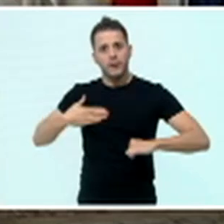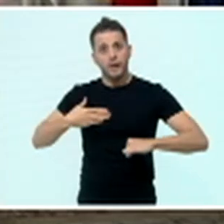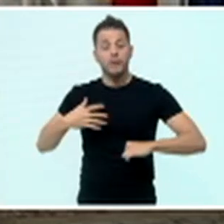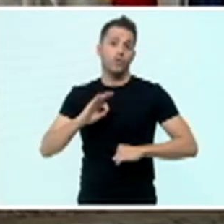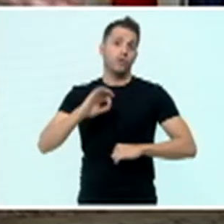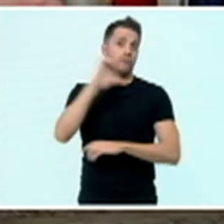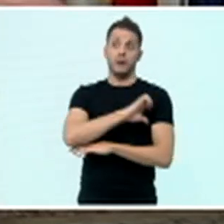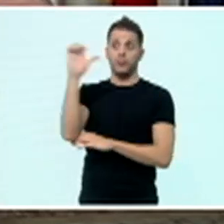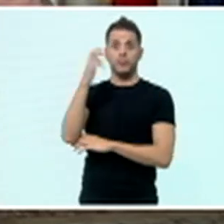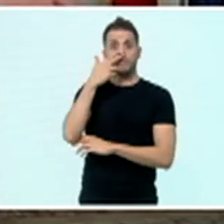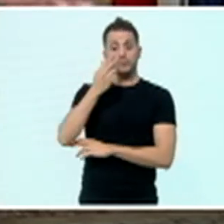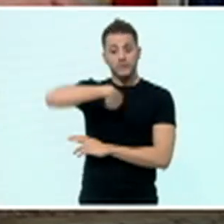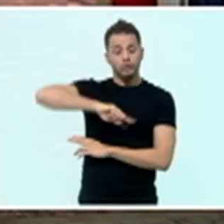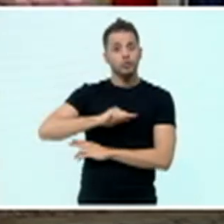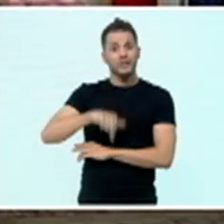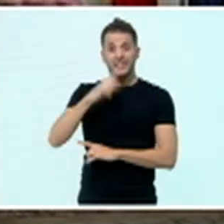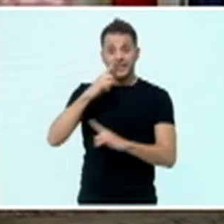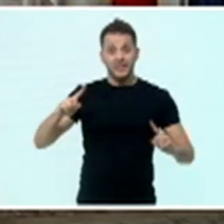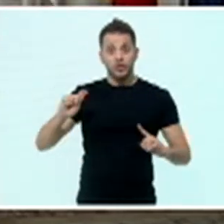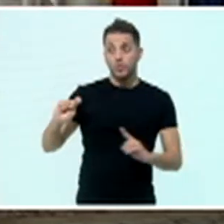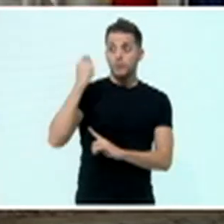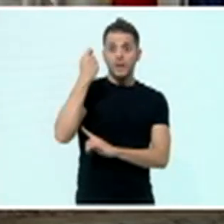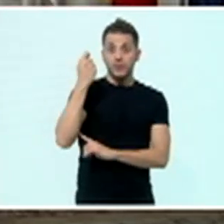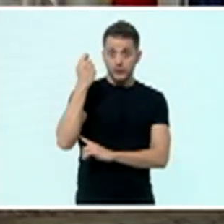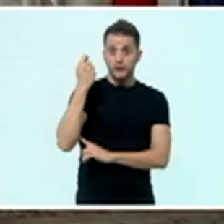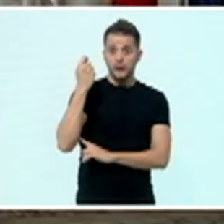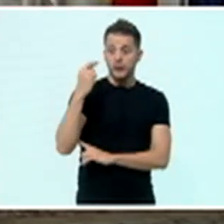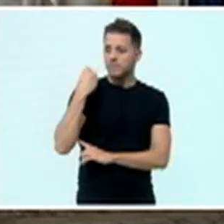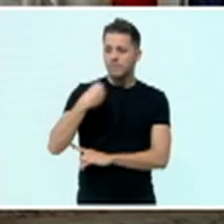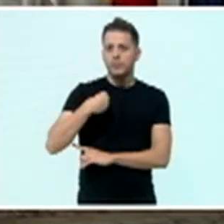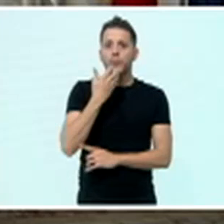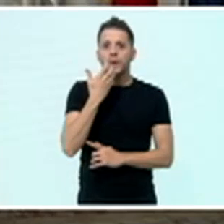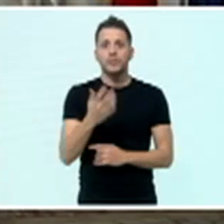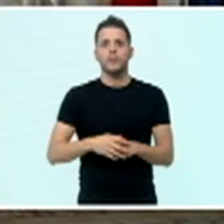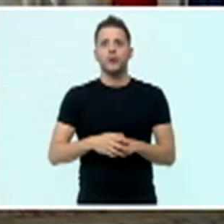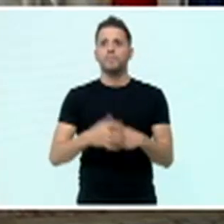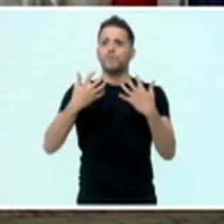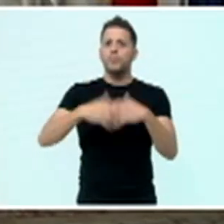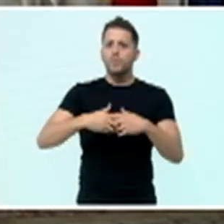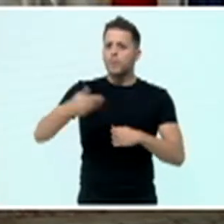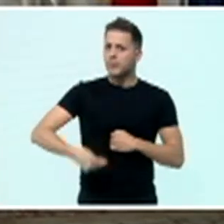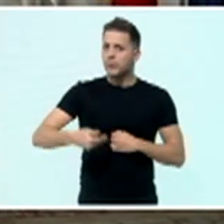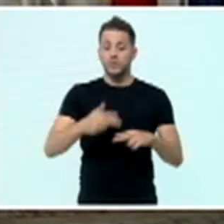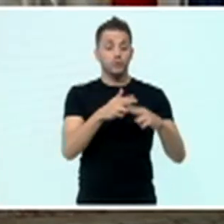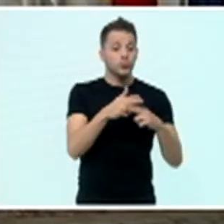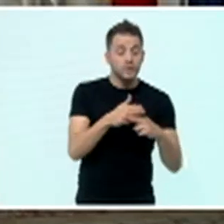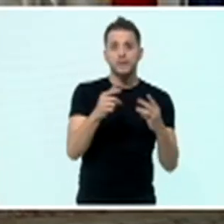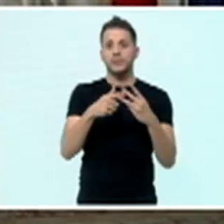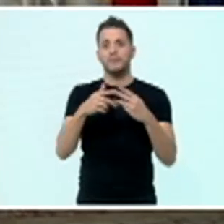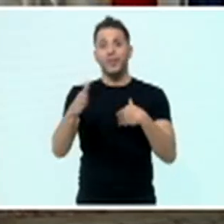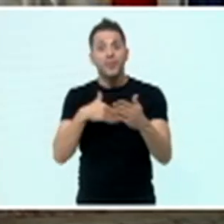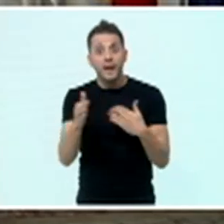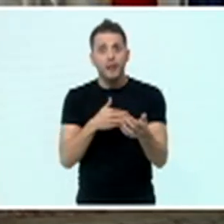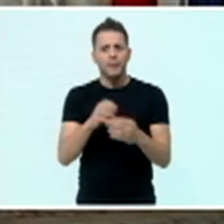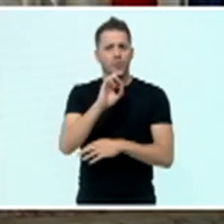tan evidentes como los que hemos conseguido este año, el que importantes producciones como la cuchillería o la cerámica y tantas otras